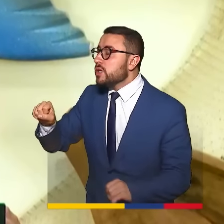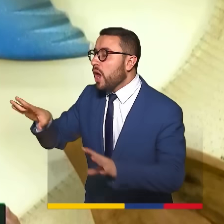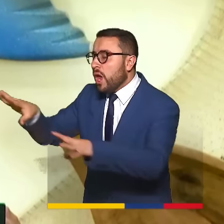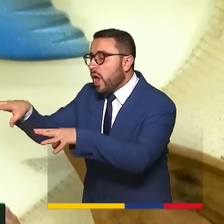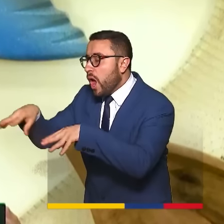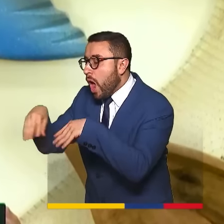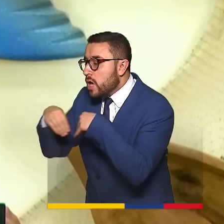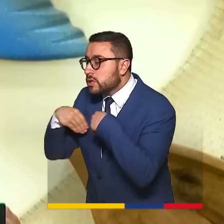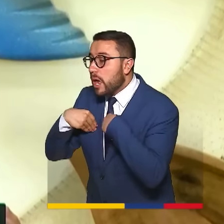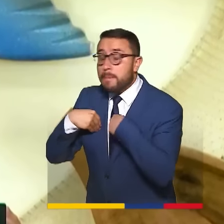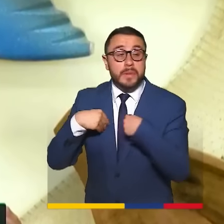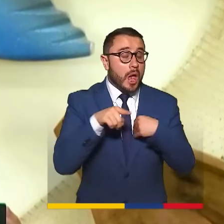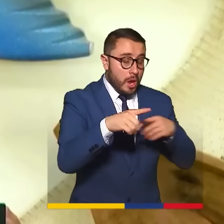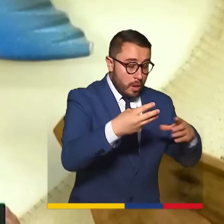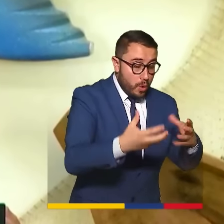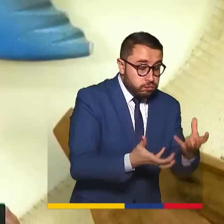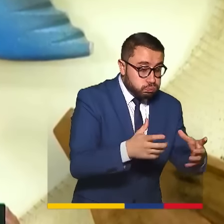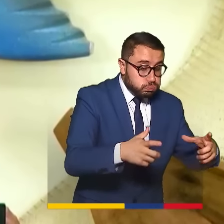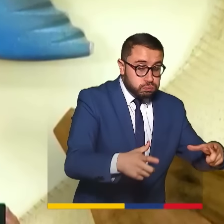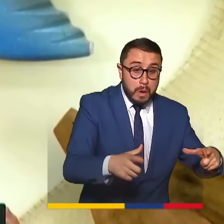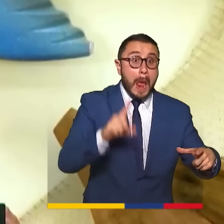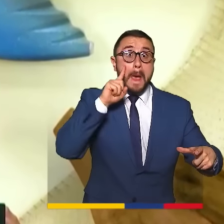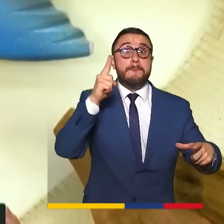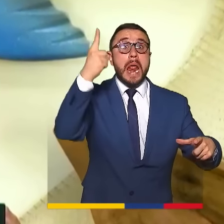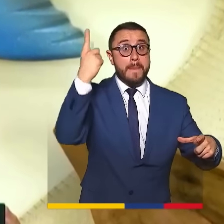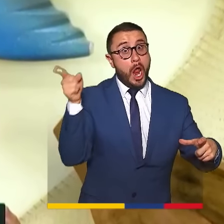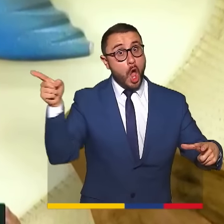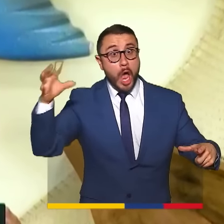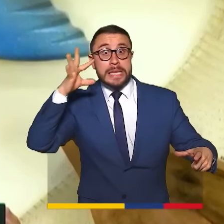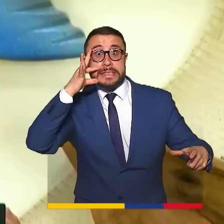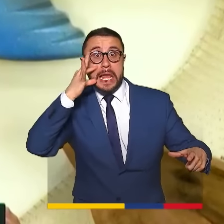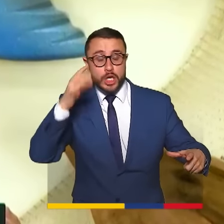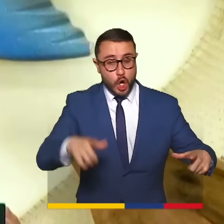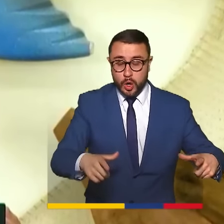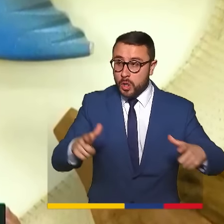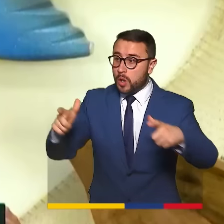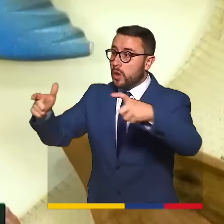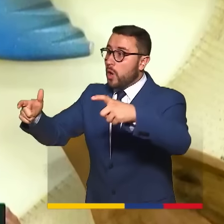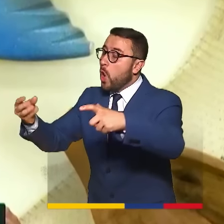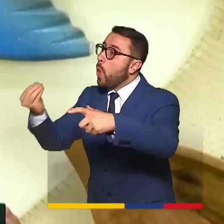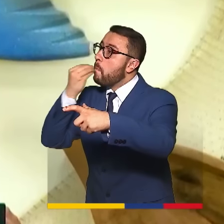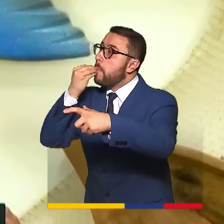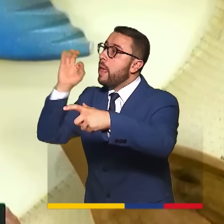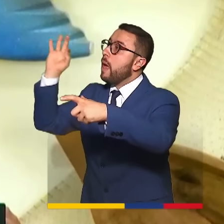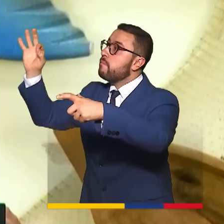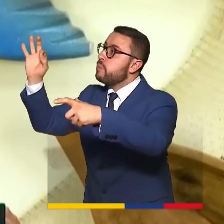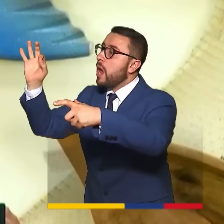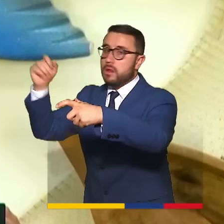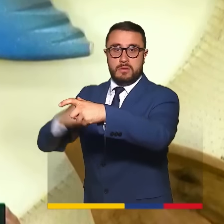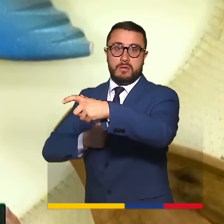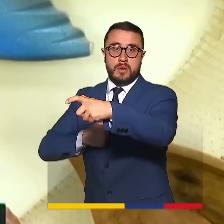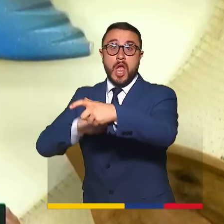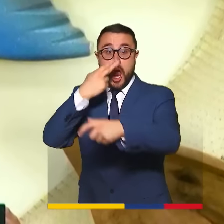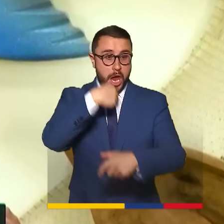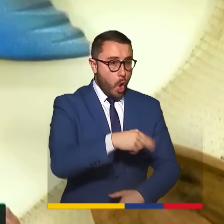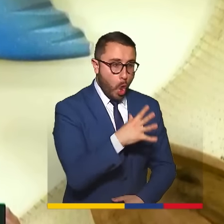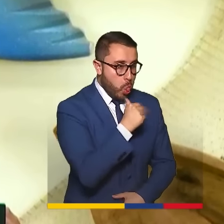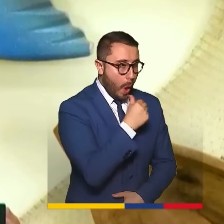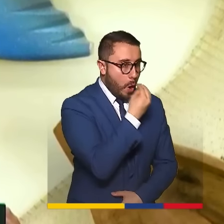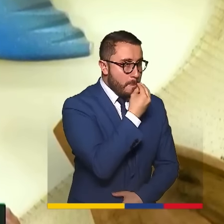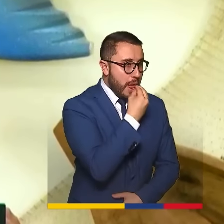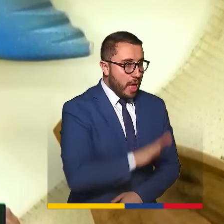el que primero debe ser servido en la mesa, el que mejor tiene que comer, así no quede comida para el hijo